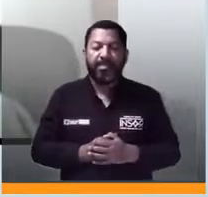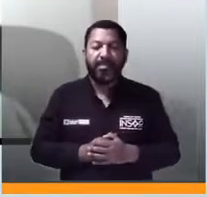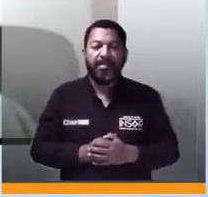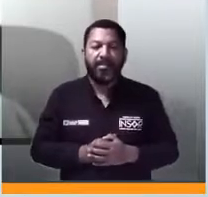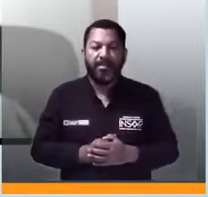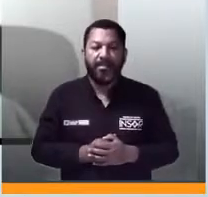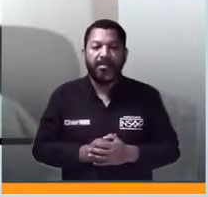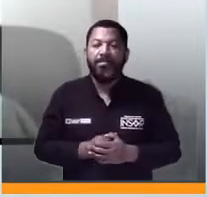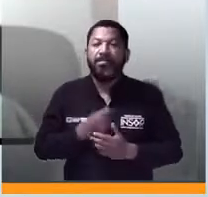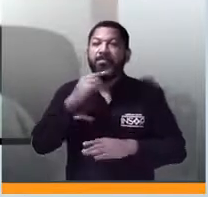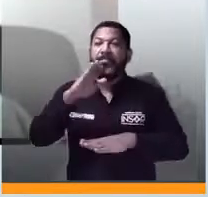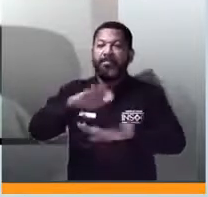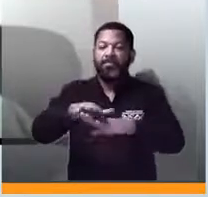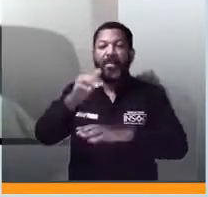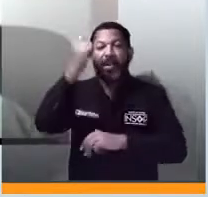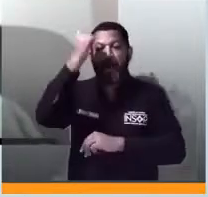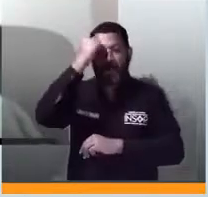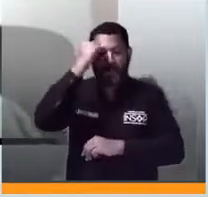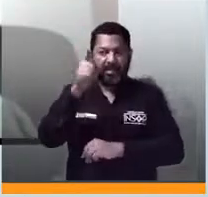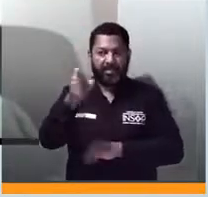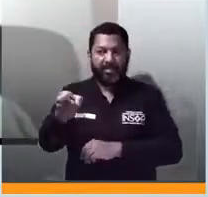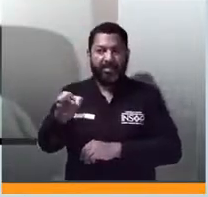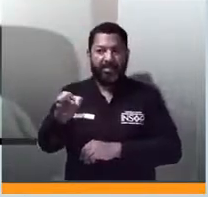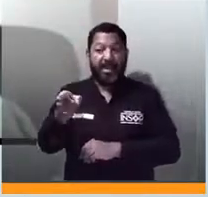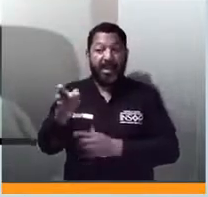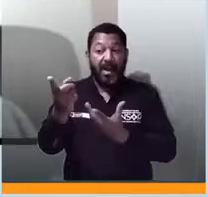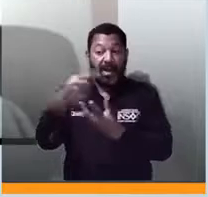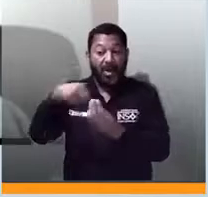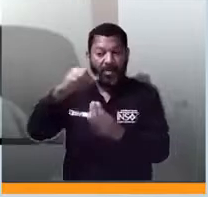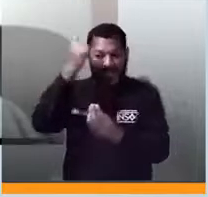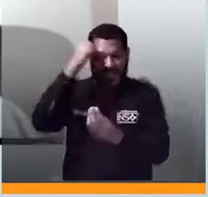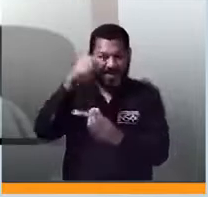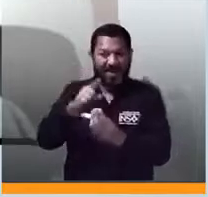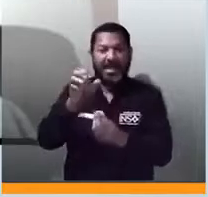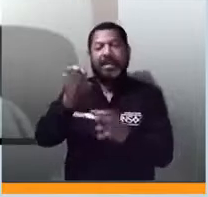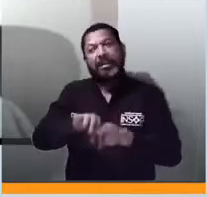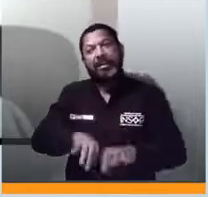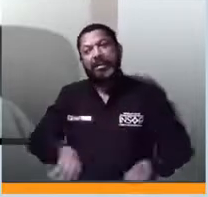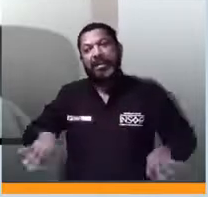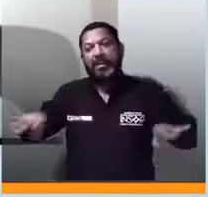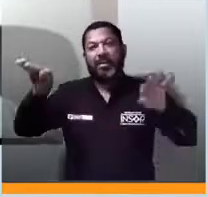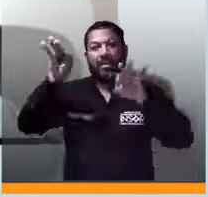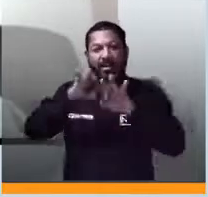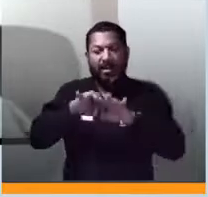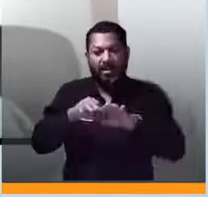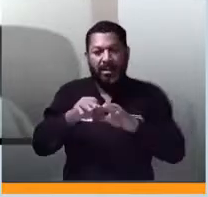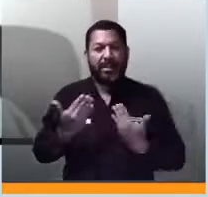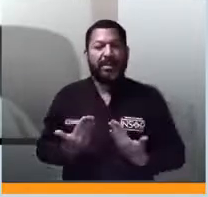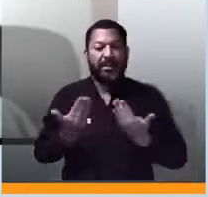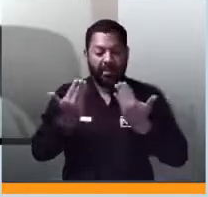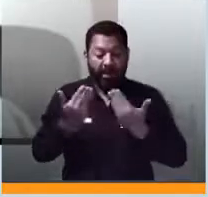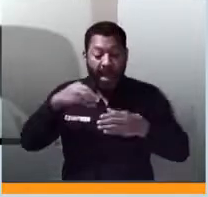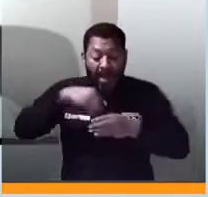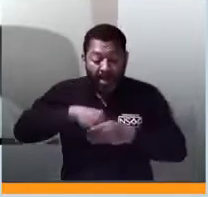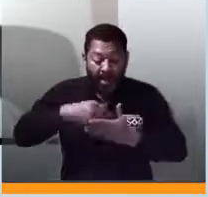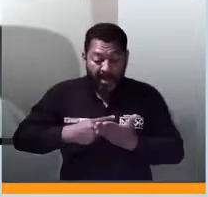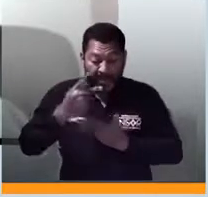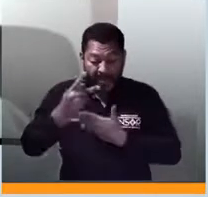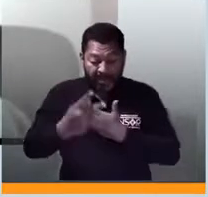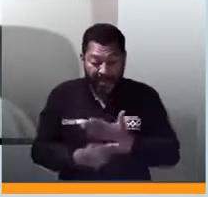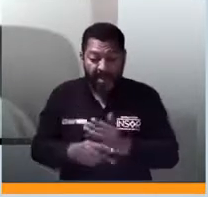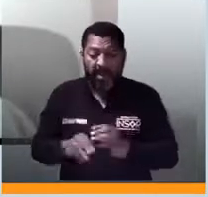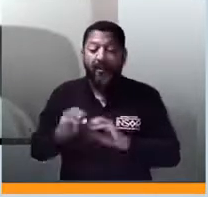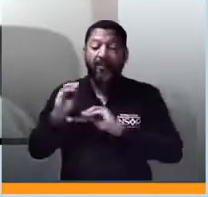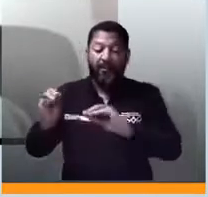decirles, profesores, ustedes juegan un papel muy importante en este proyecto de formar y de formar para